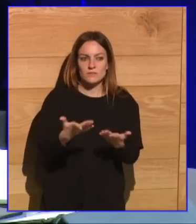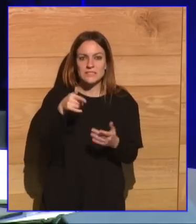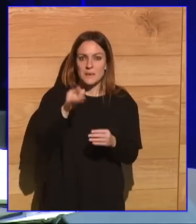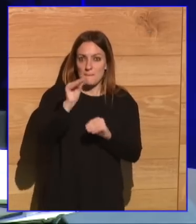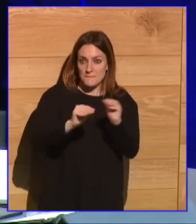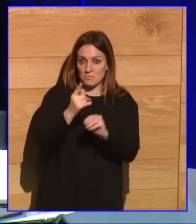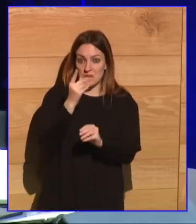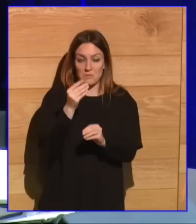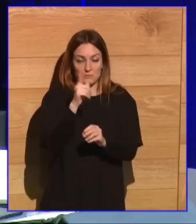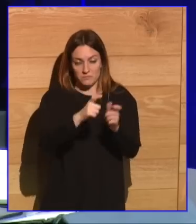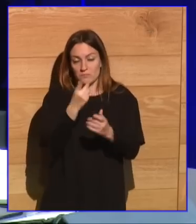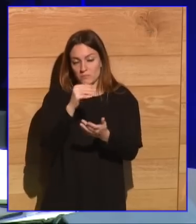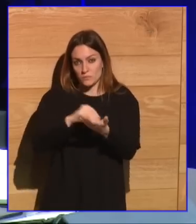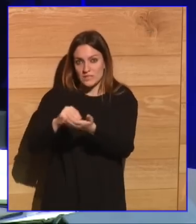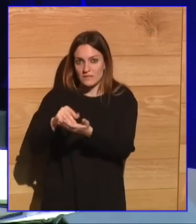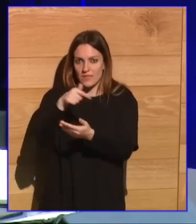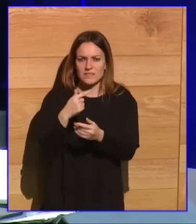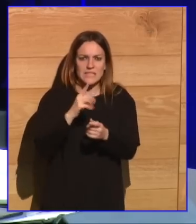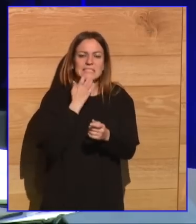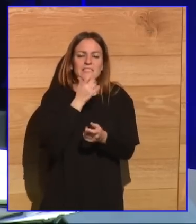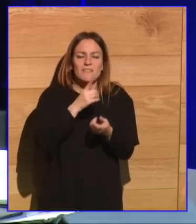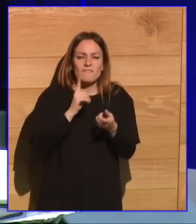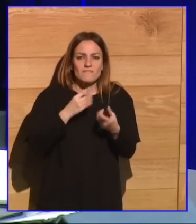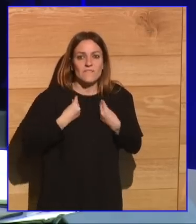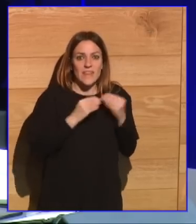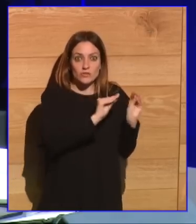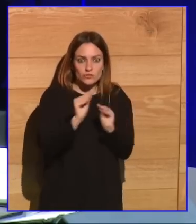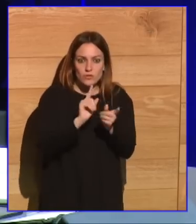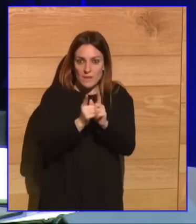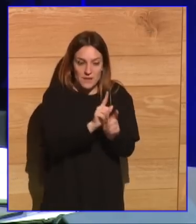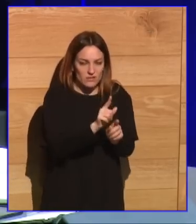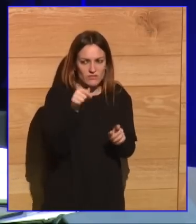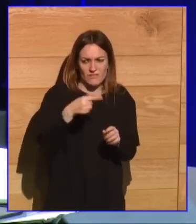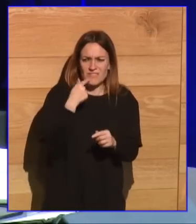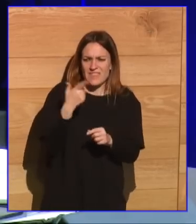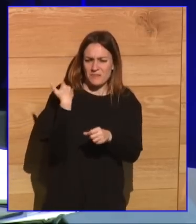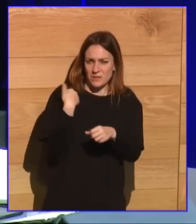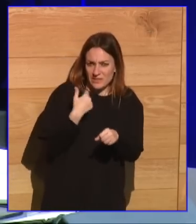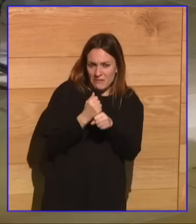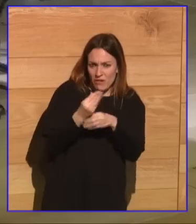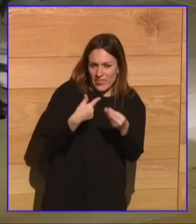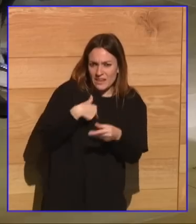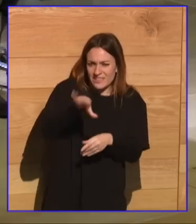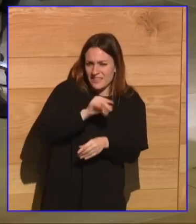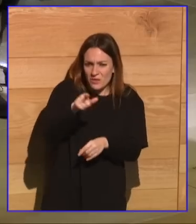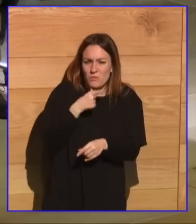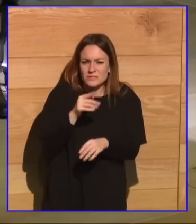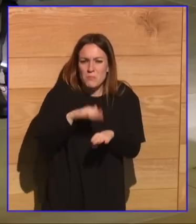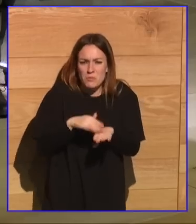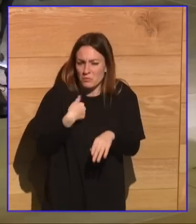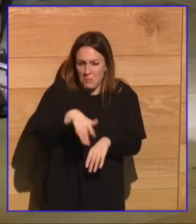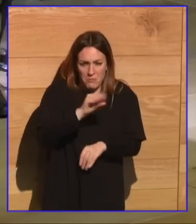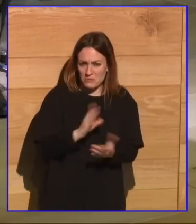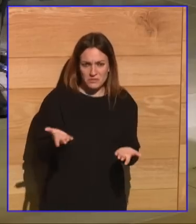vida, y él dice, fue un trabajo que hice y no consigo entender por qué os gusta. Y sabéis que Bob Geldof, después de leer la película, cada vez que